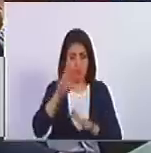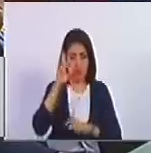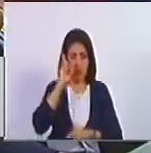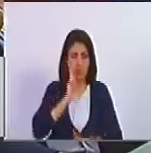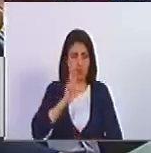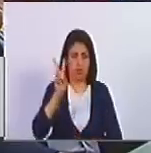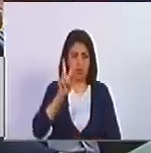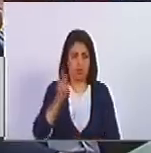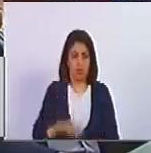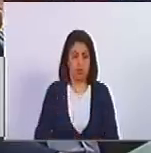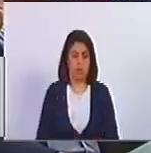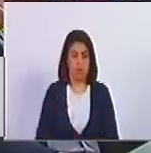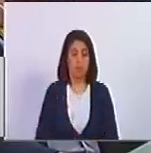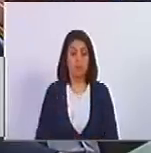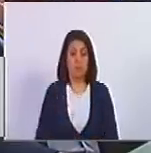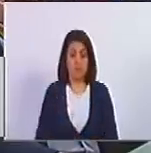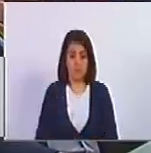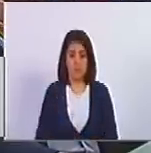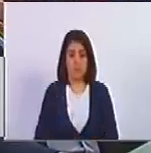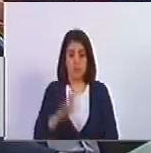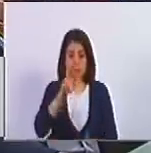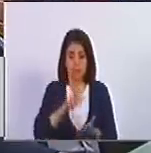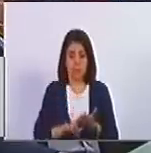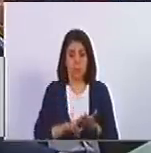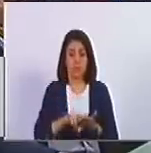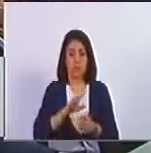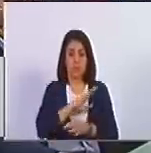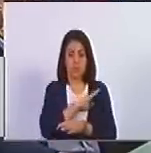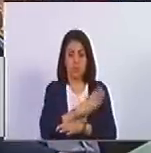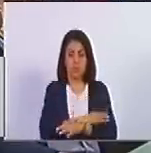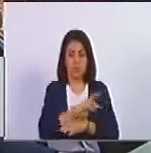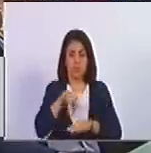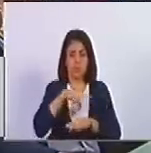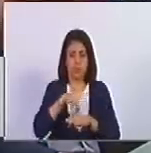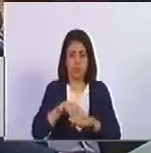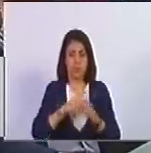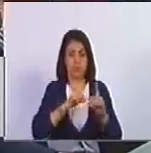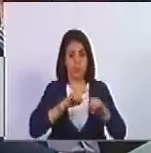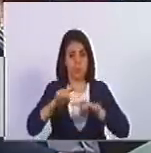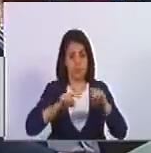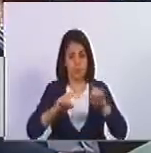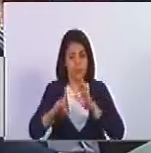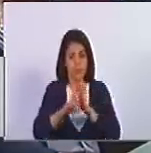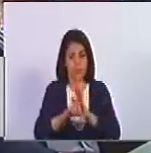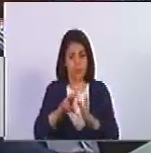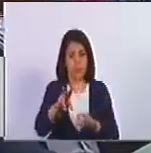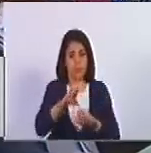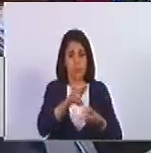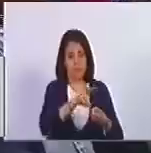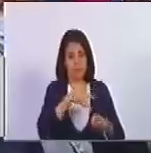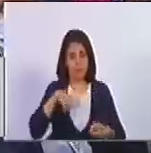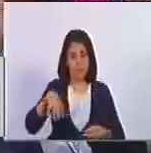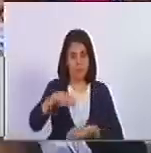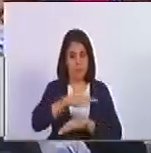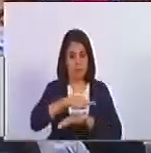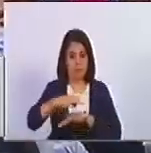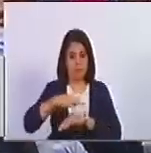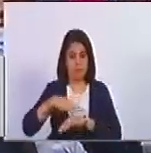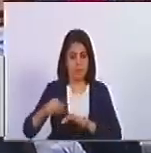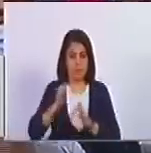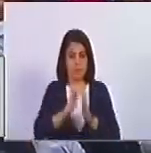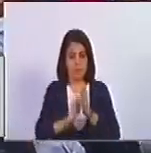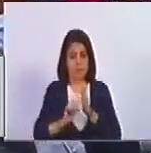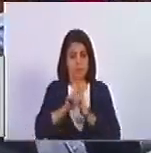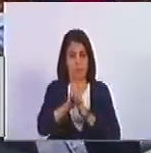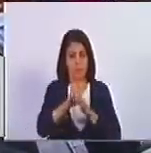República Bolivariana de Venezuela, que faculta al Poder Nacional a legislar en la armonización de los impuestos estatales y municipales, y al